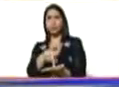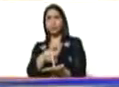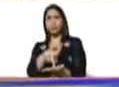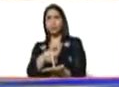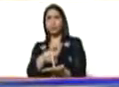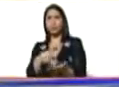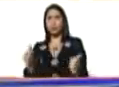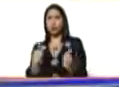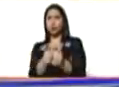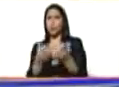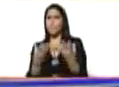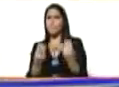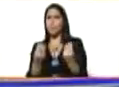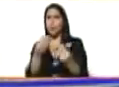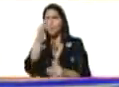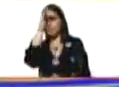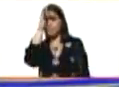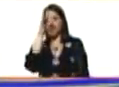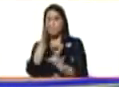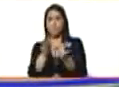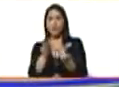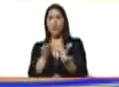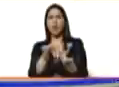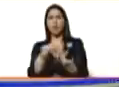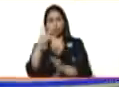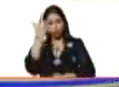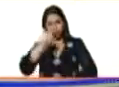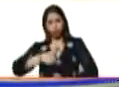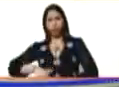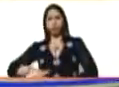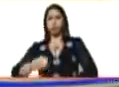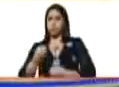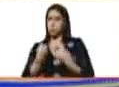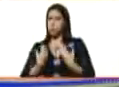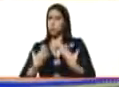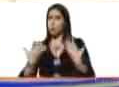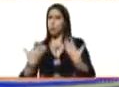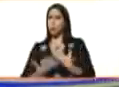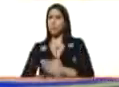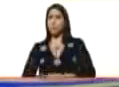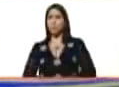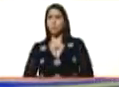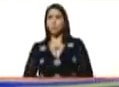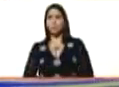con mucha fe, con mucha convicción,